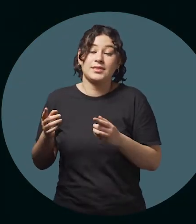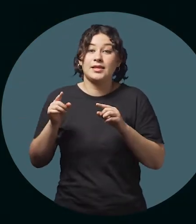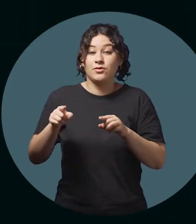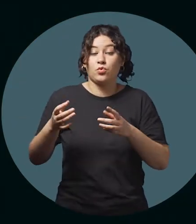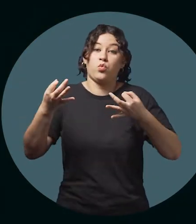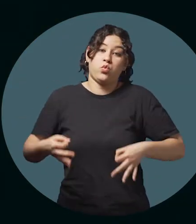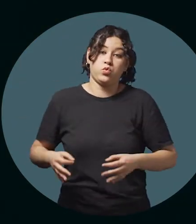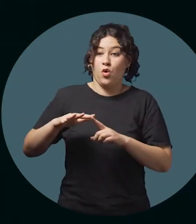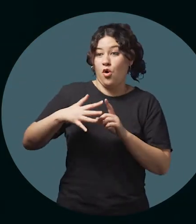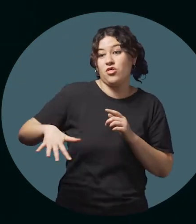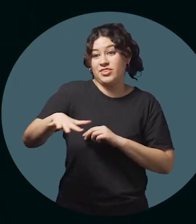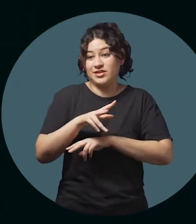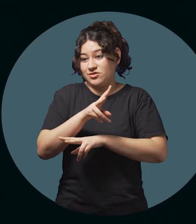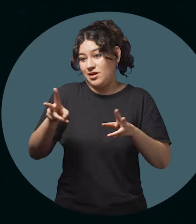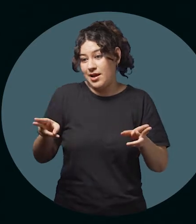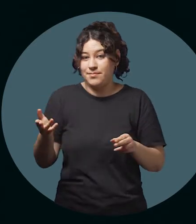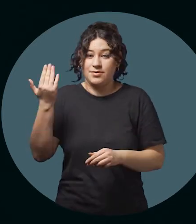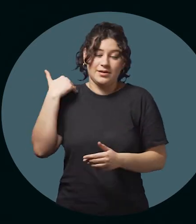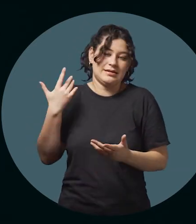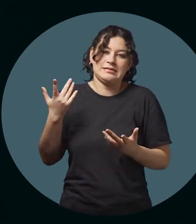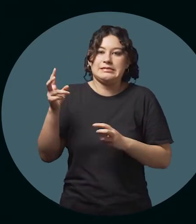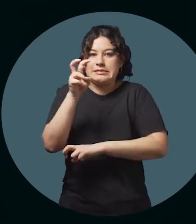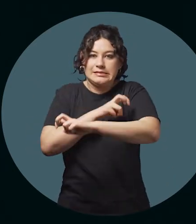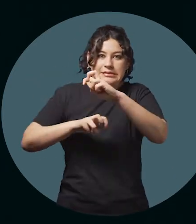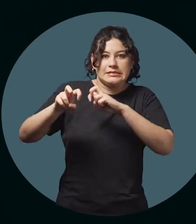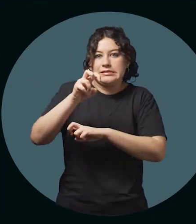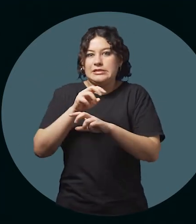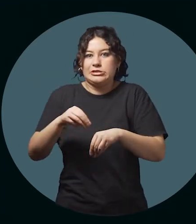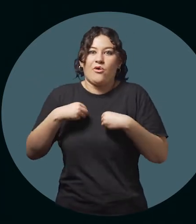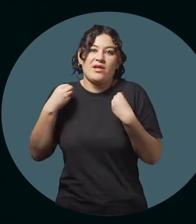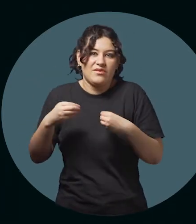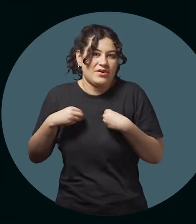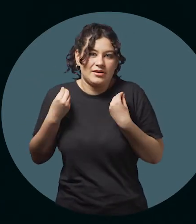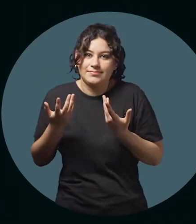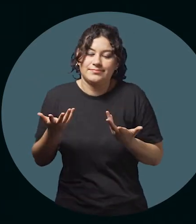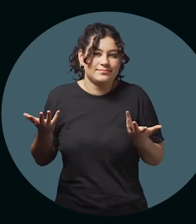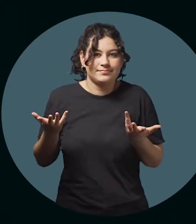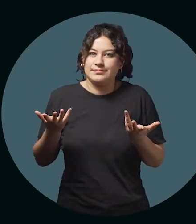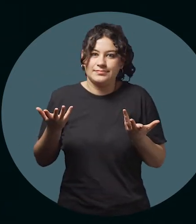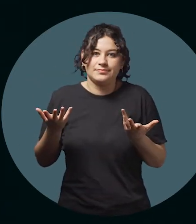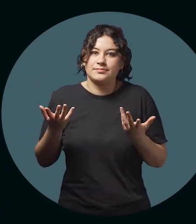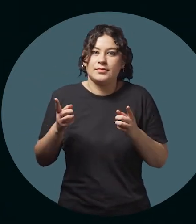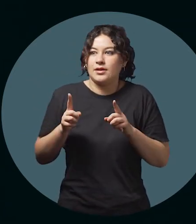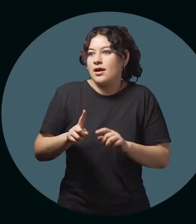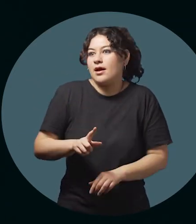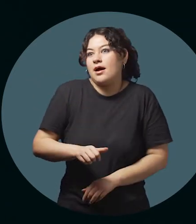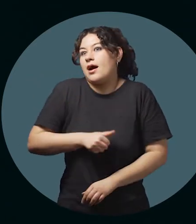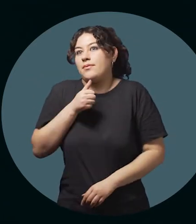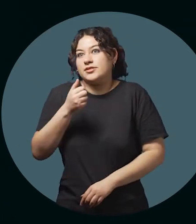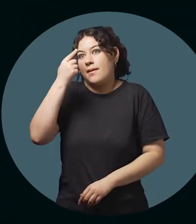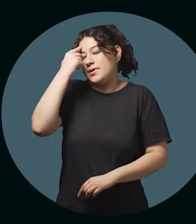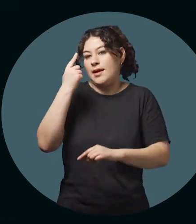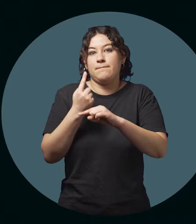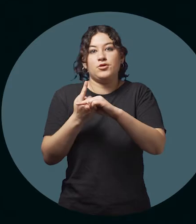Y en ese contexto, que uno trata de sobrevivir, trata de sacar lo más positivo de